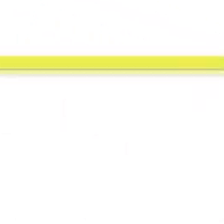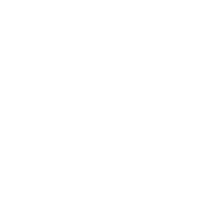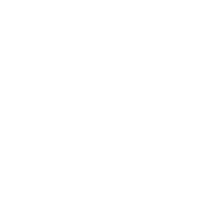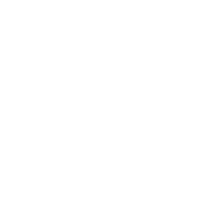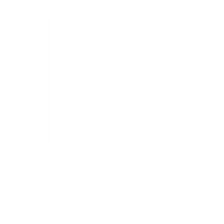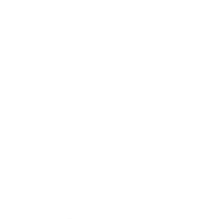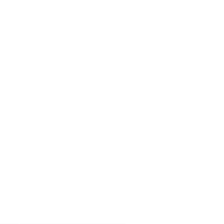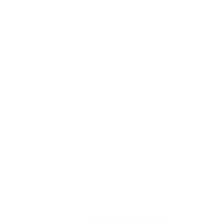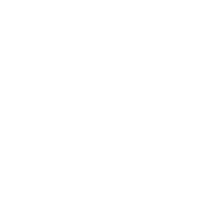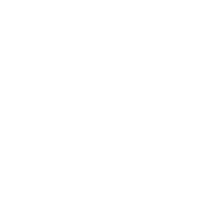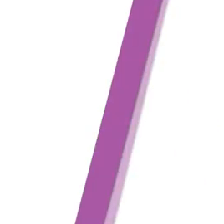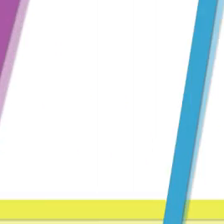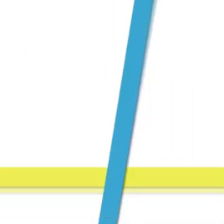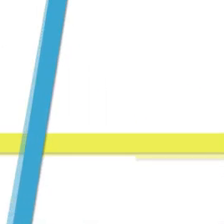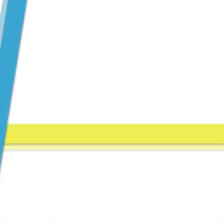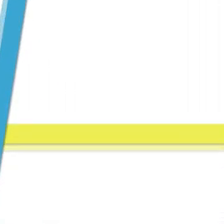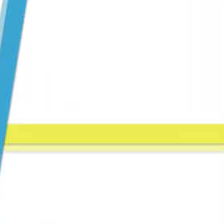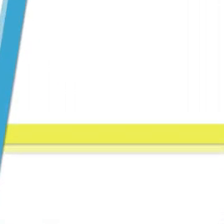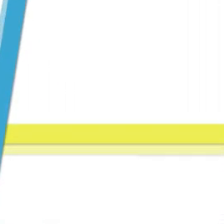vivo